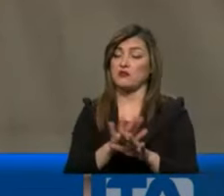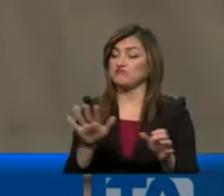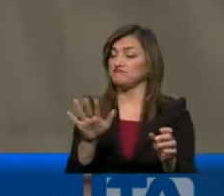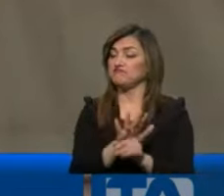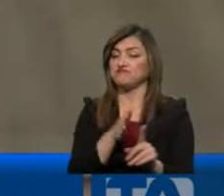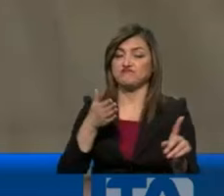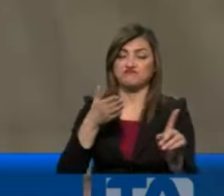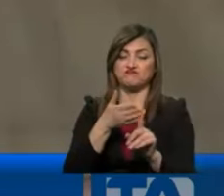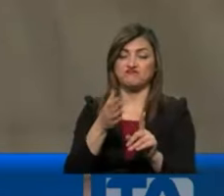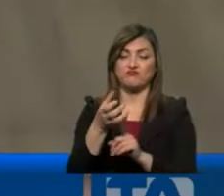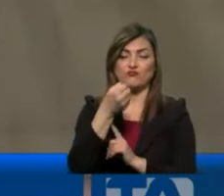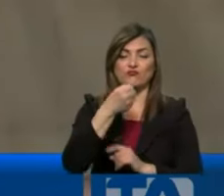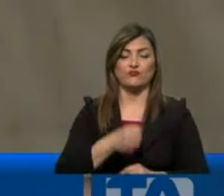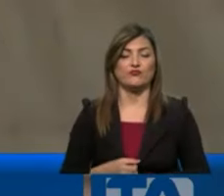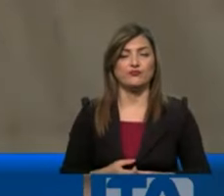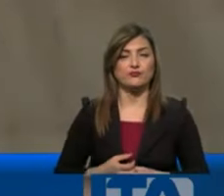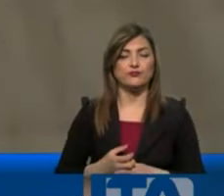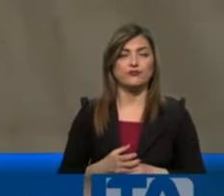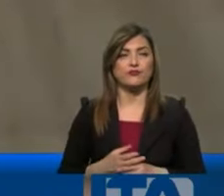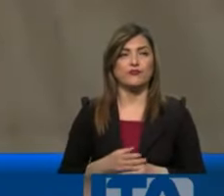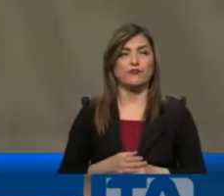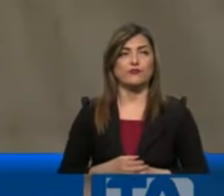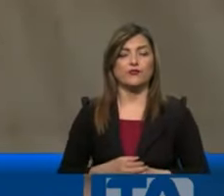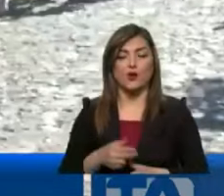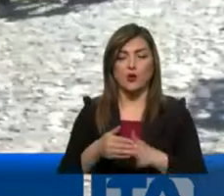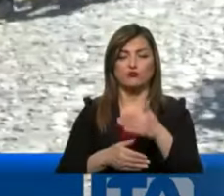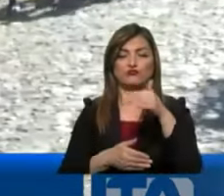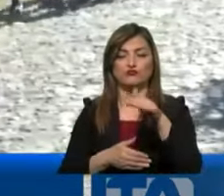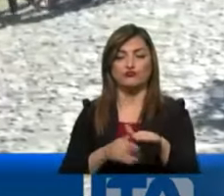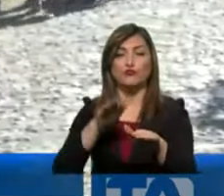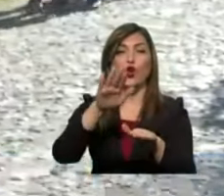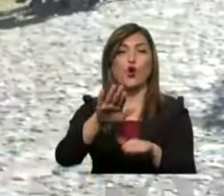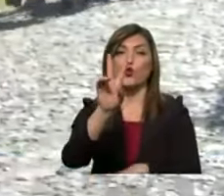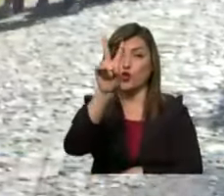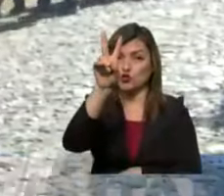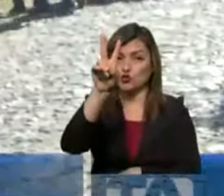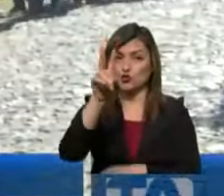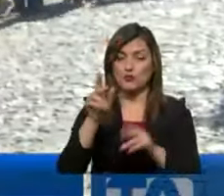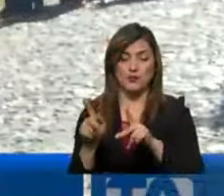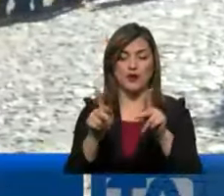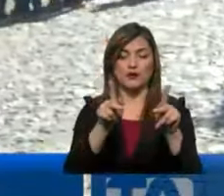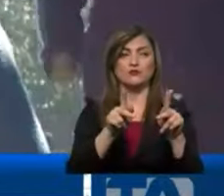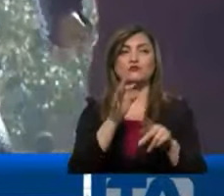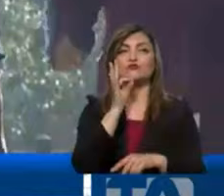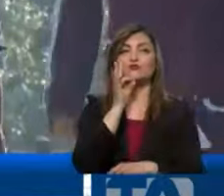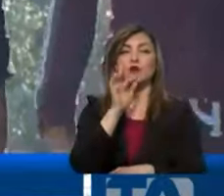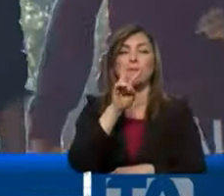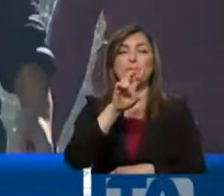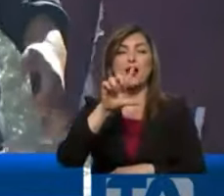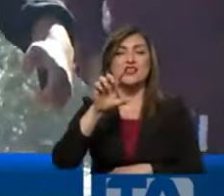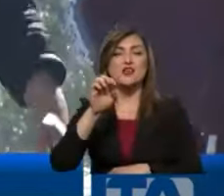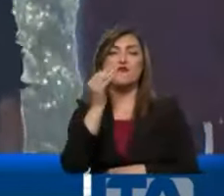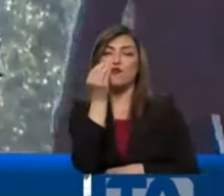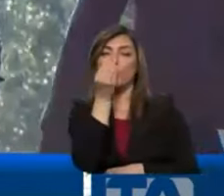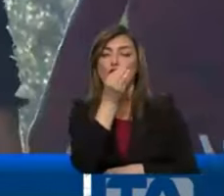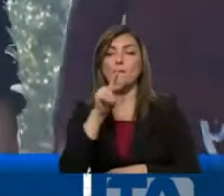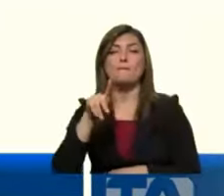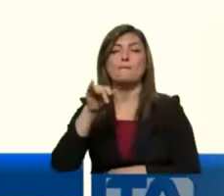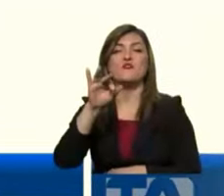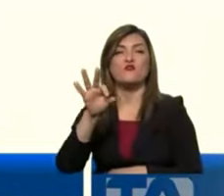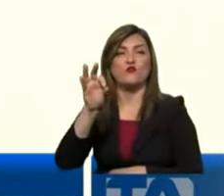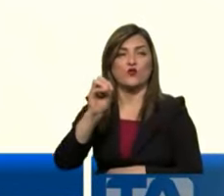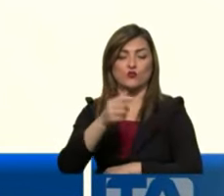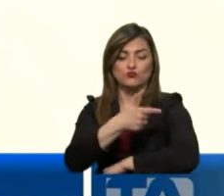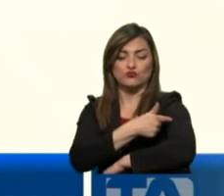y obviamente estamos listos para empezar la fase 2. Por ejemplo, en la finca Valleflor, ubicada en la parroquia de Pifo,